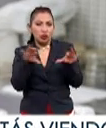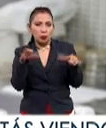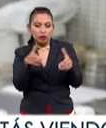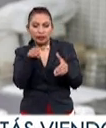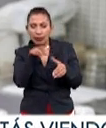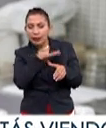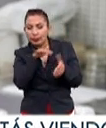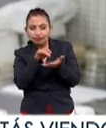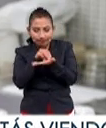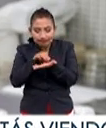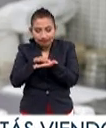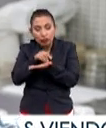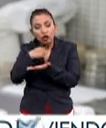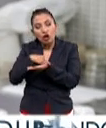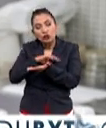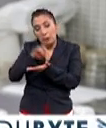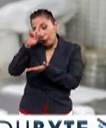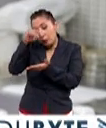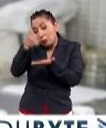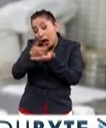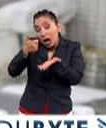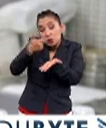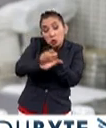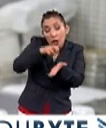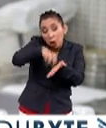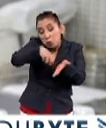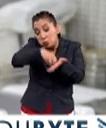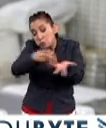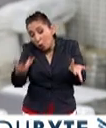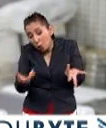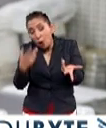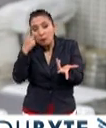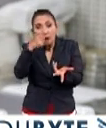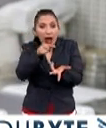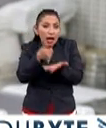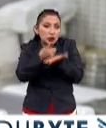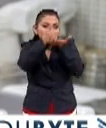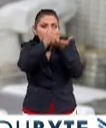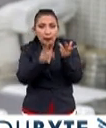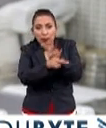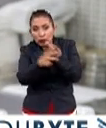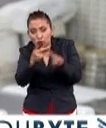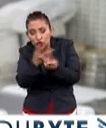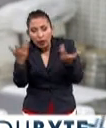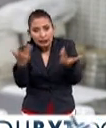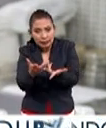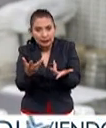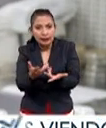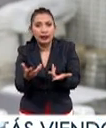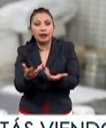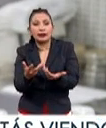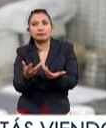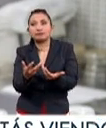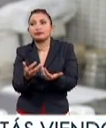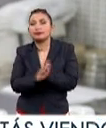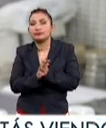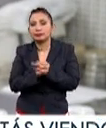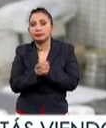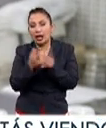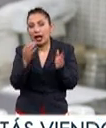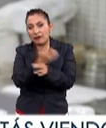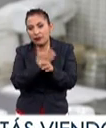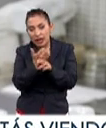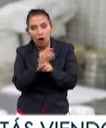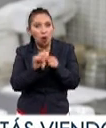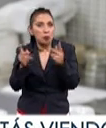las comunidades, y a través de ello nosotros proponemos alternativas, pues ya sea para producción, no sé, producción de